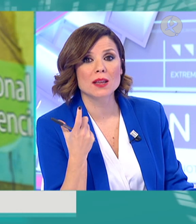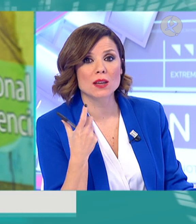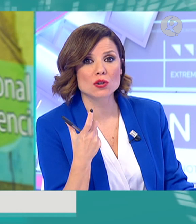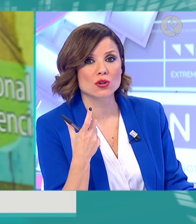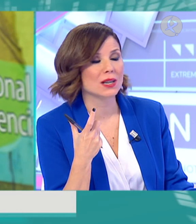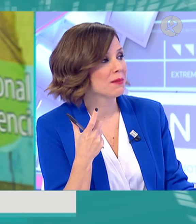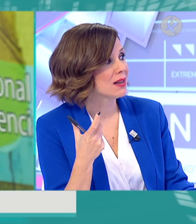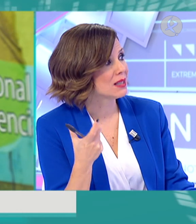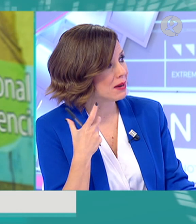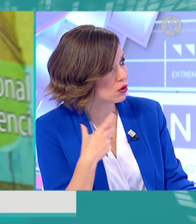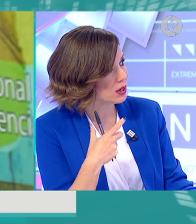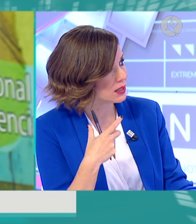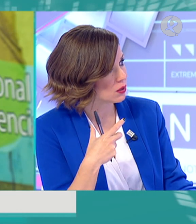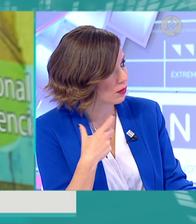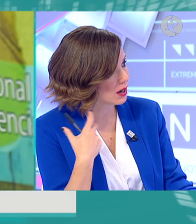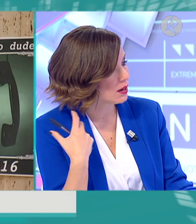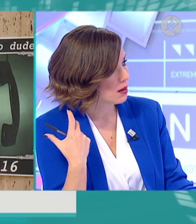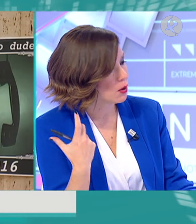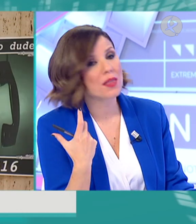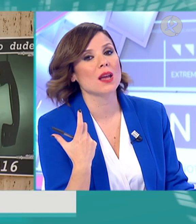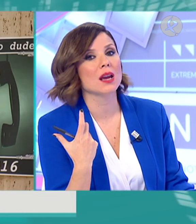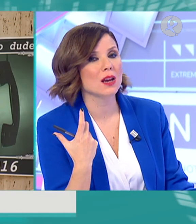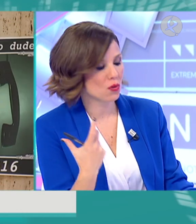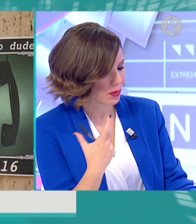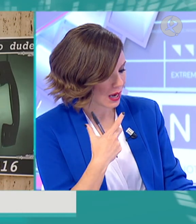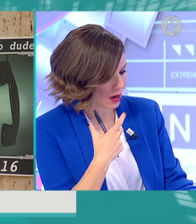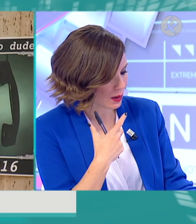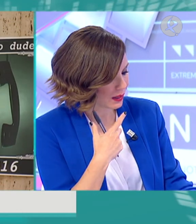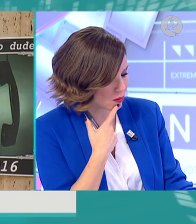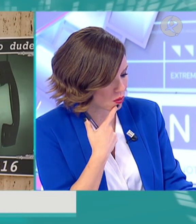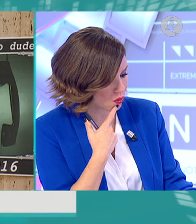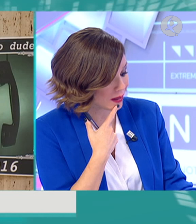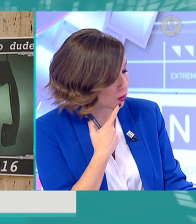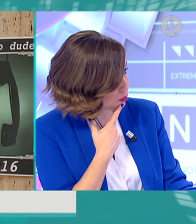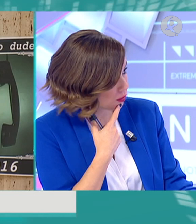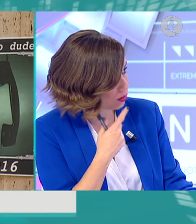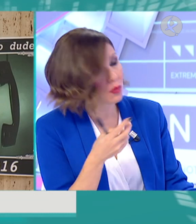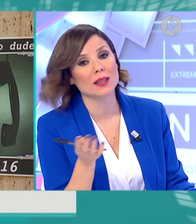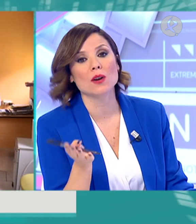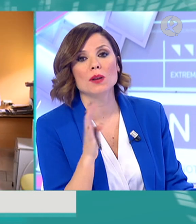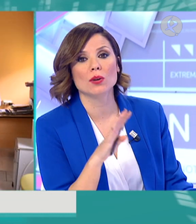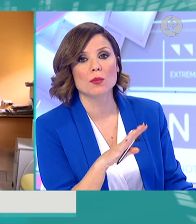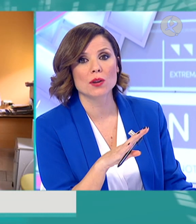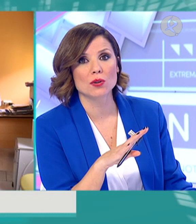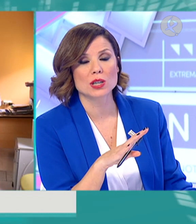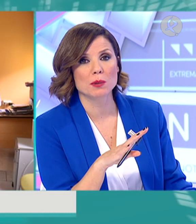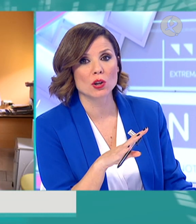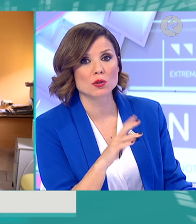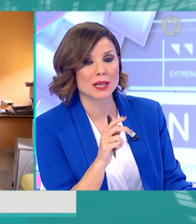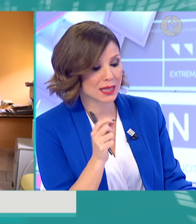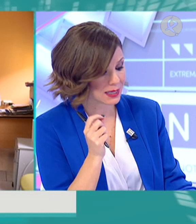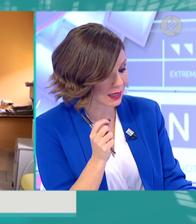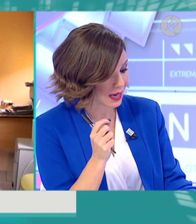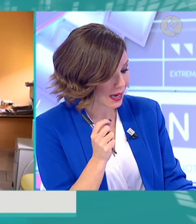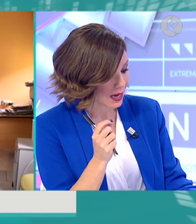2018 las llamadas de menores que sufrían violencia de género han aumentado un 24 por ciento aumentaron 24 por ciento con respecto